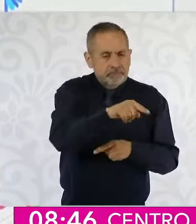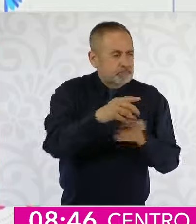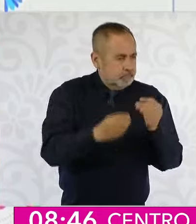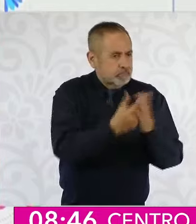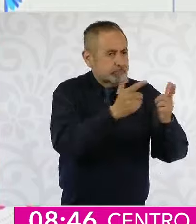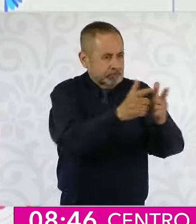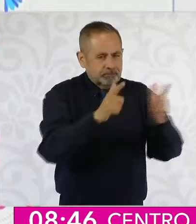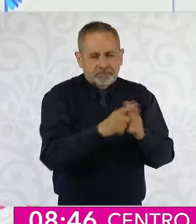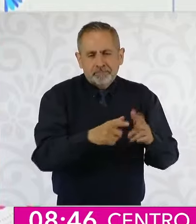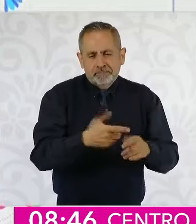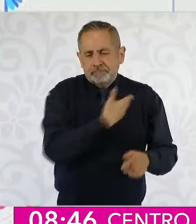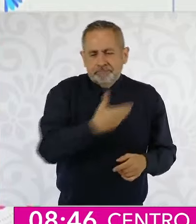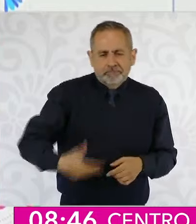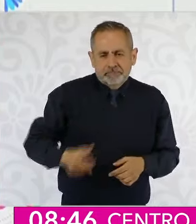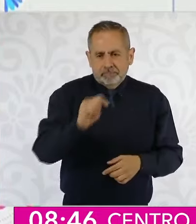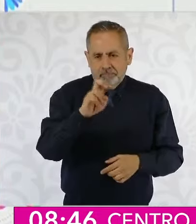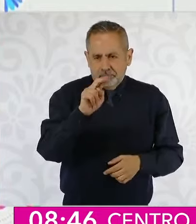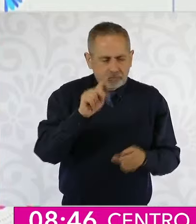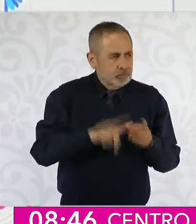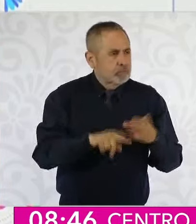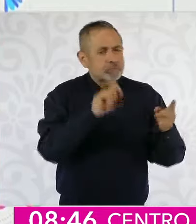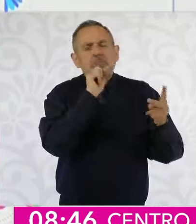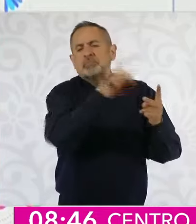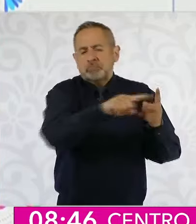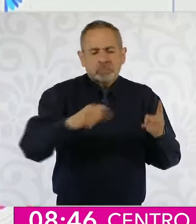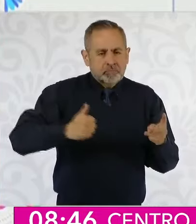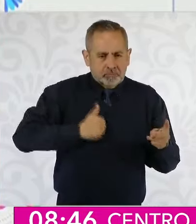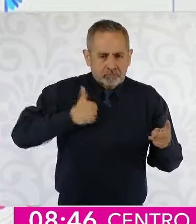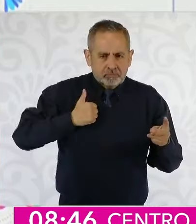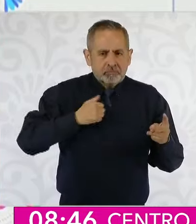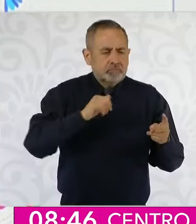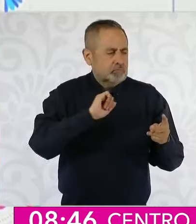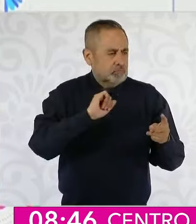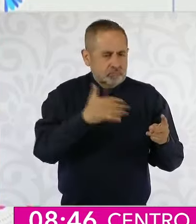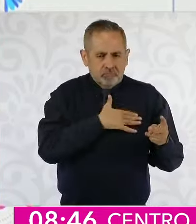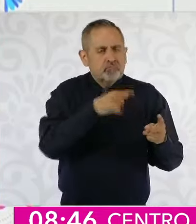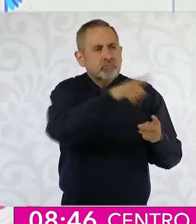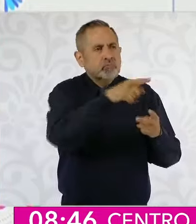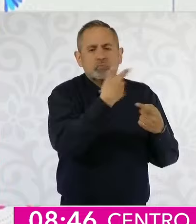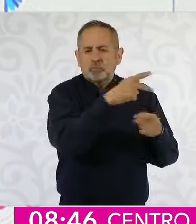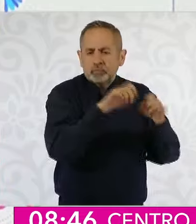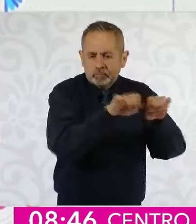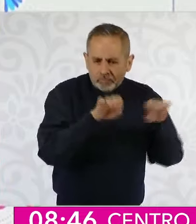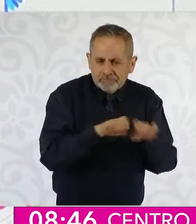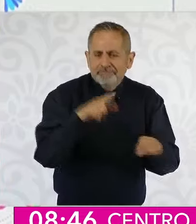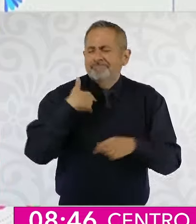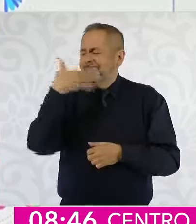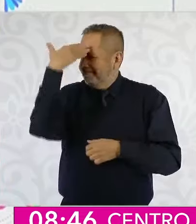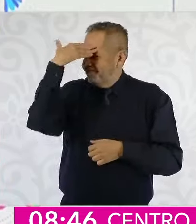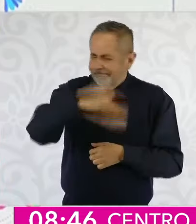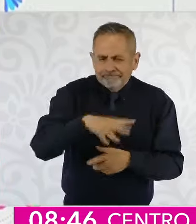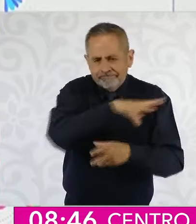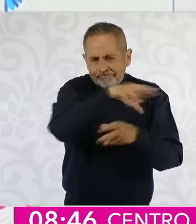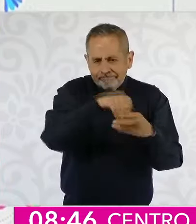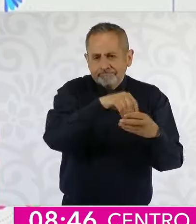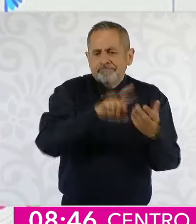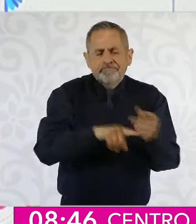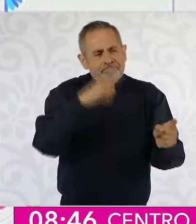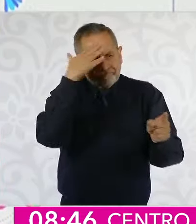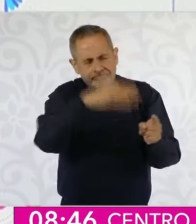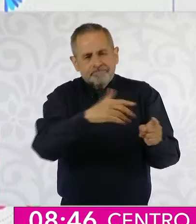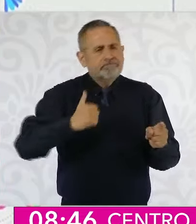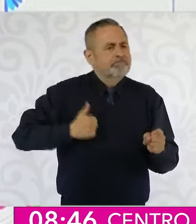administración, lo sabe el primer ministro Trudeau, su equipo y los empresarios de